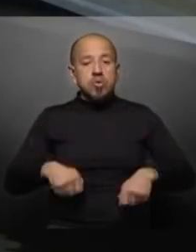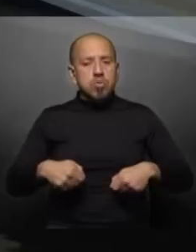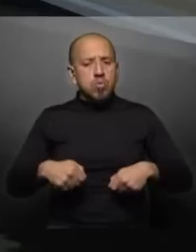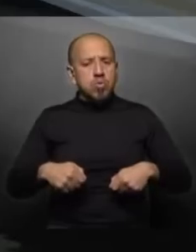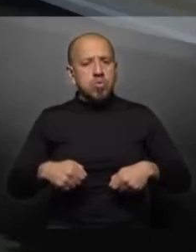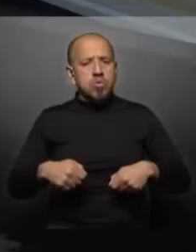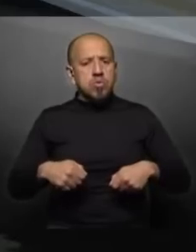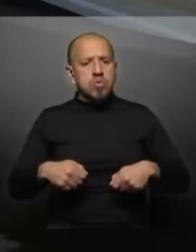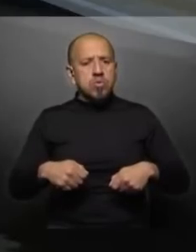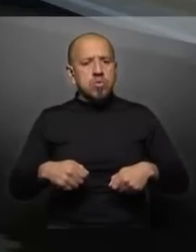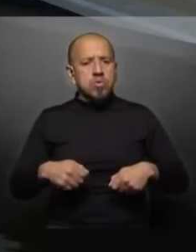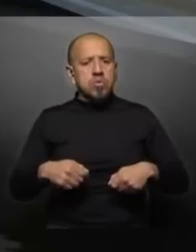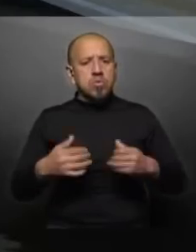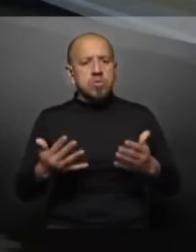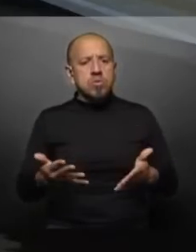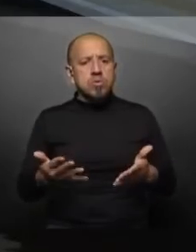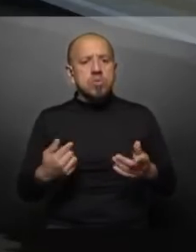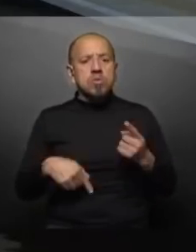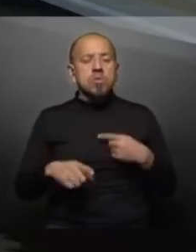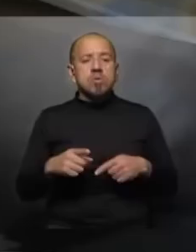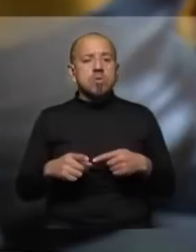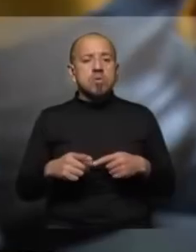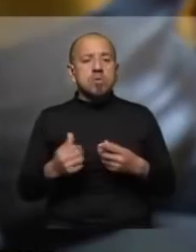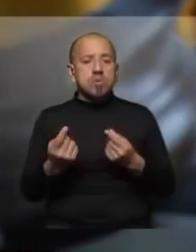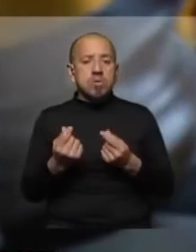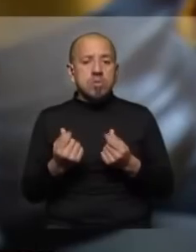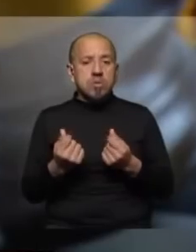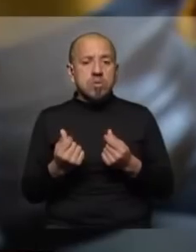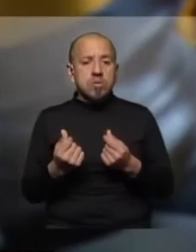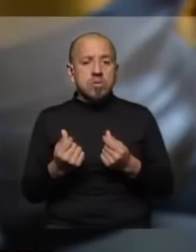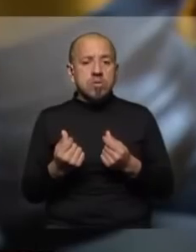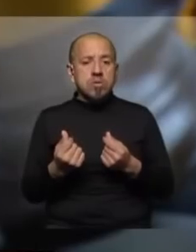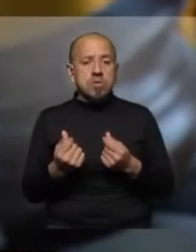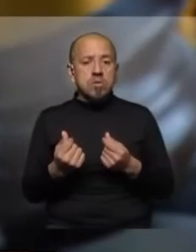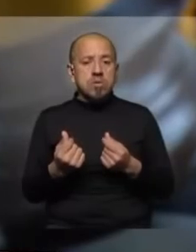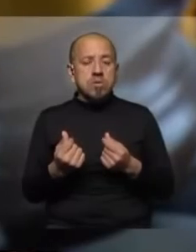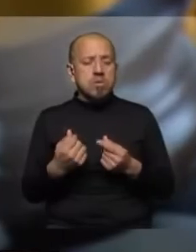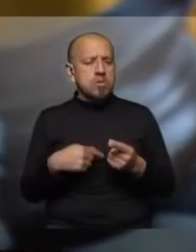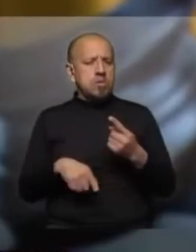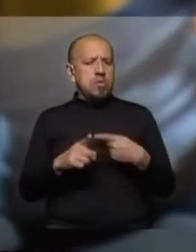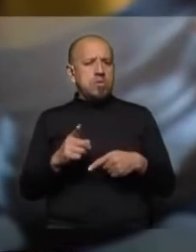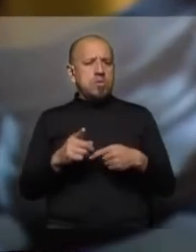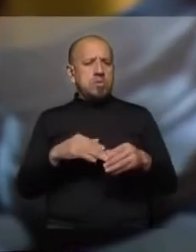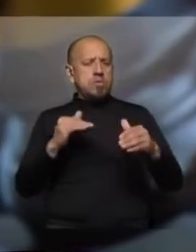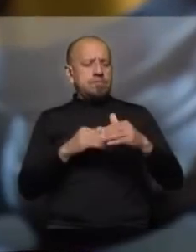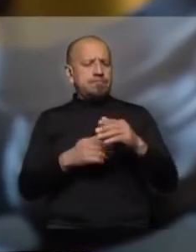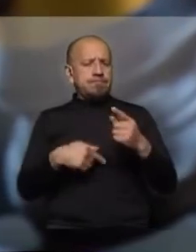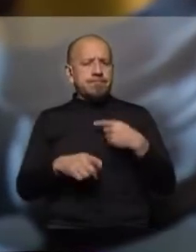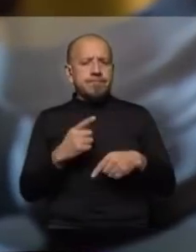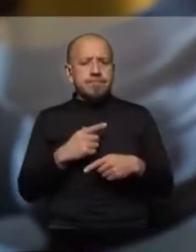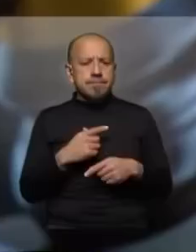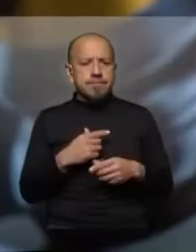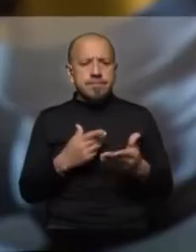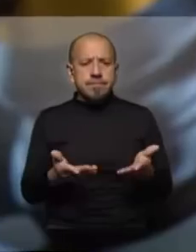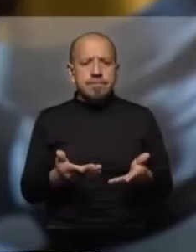seguro por para asegurar el ban la plata que usted tiene depositada entonces digo es es Es es el mundo de